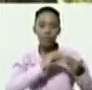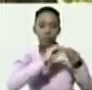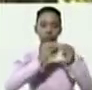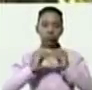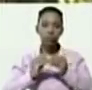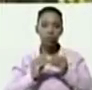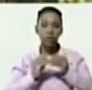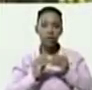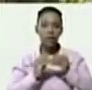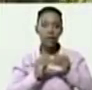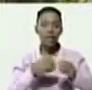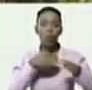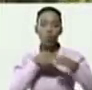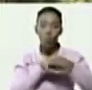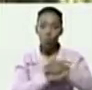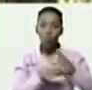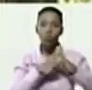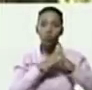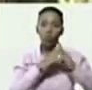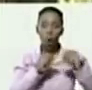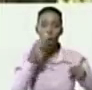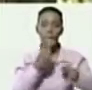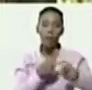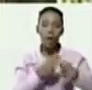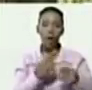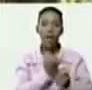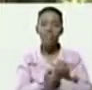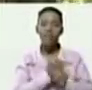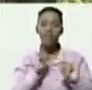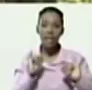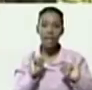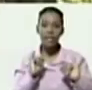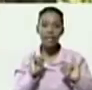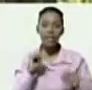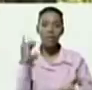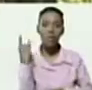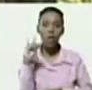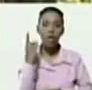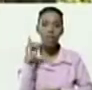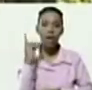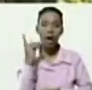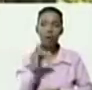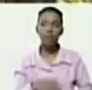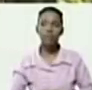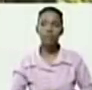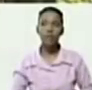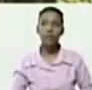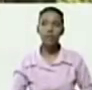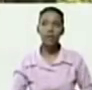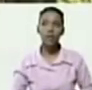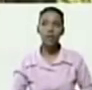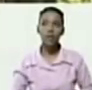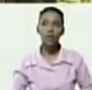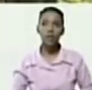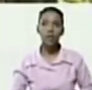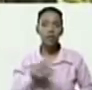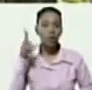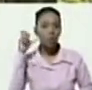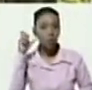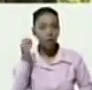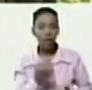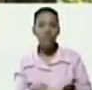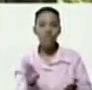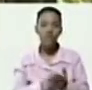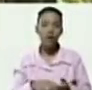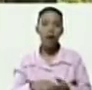de conservar por entre todos los peligros la independencia de Bolivia. Suenan y resuenan esas palabras